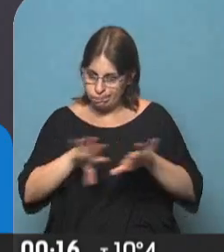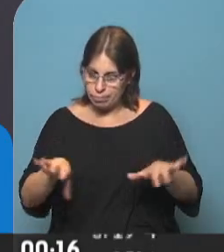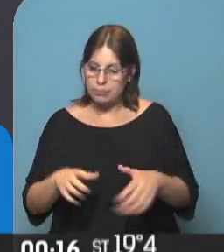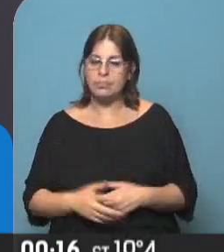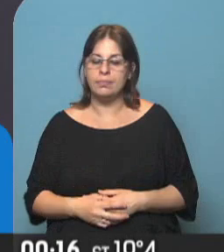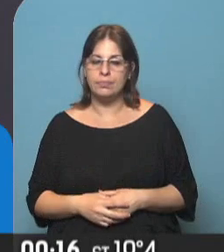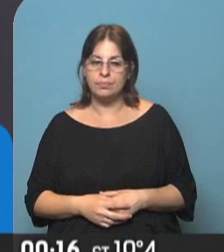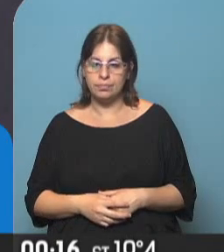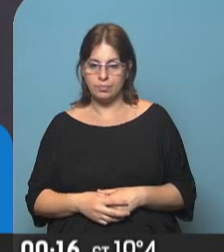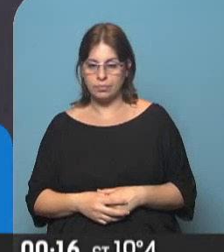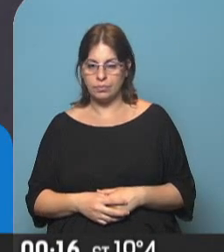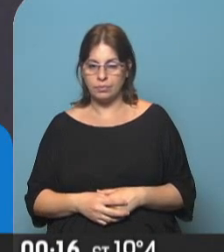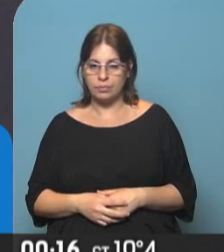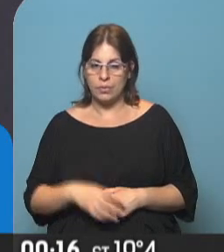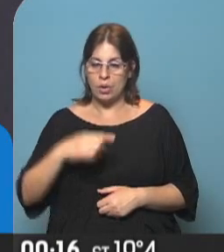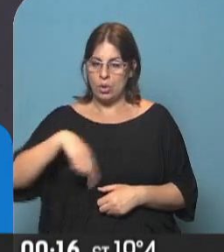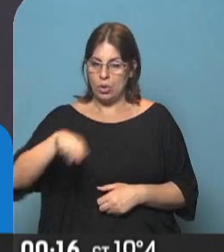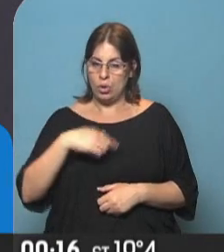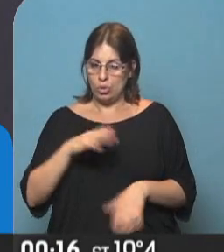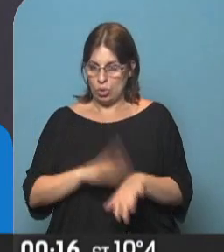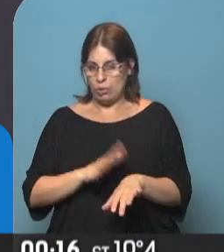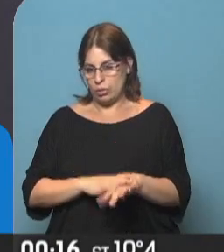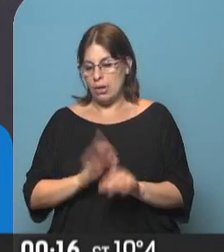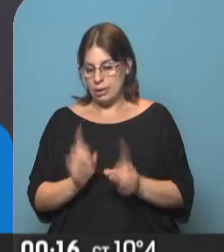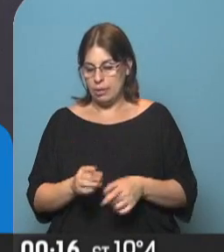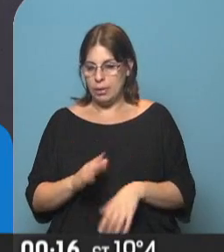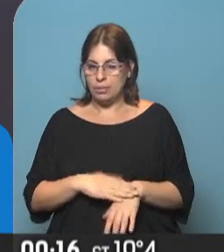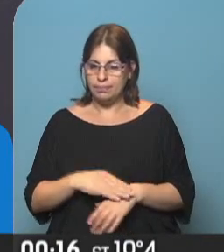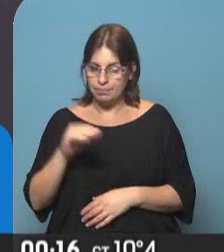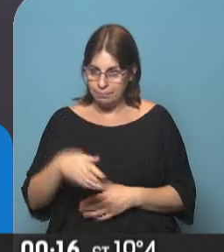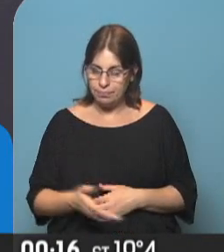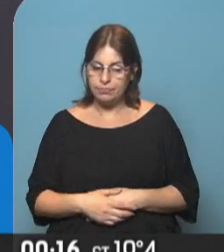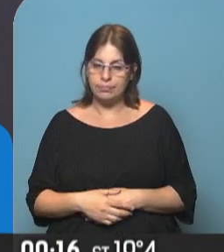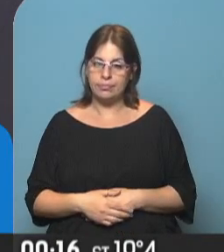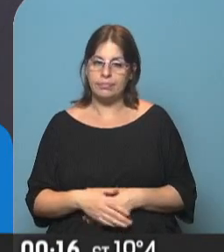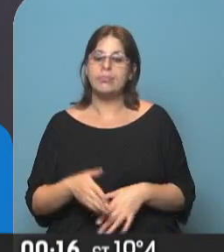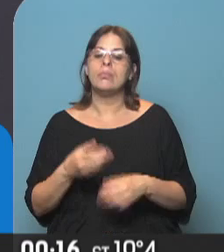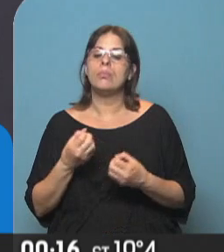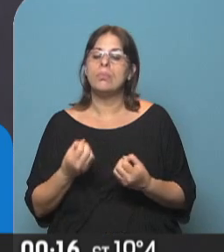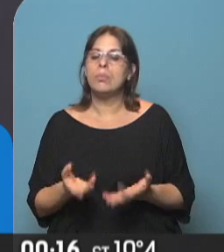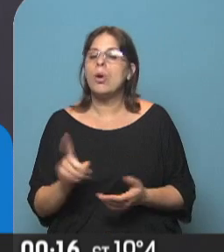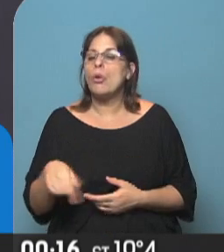porque nosotros tenemos responsabilidad por no haber